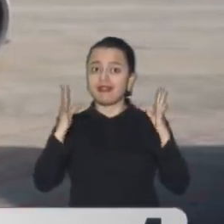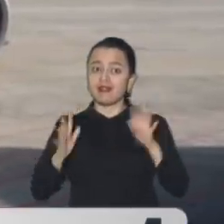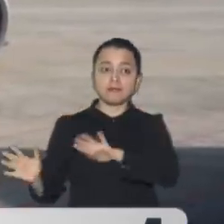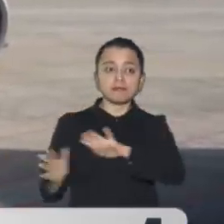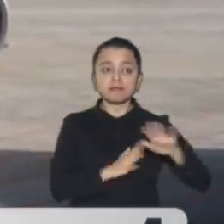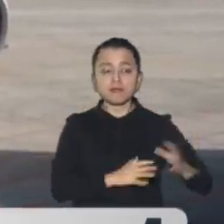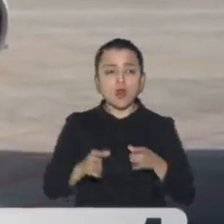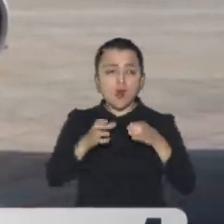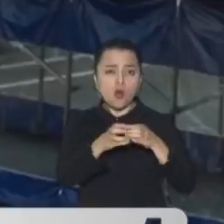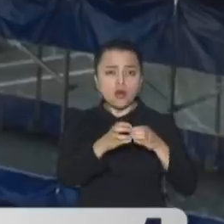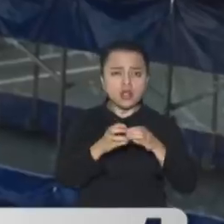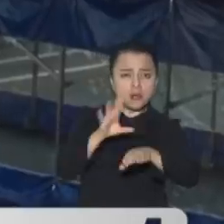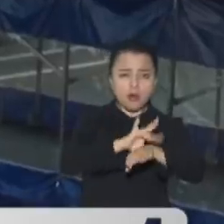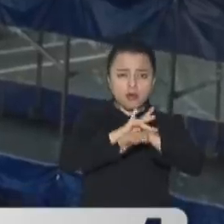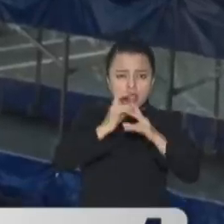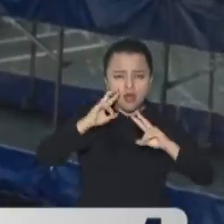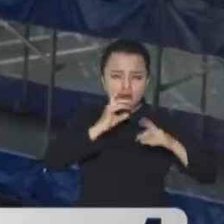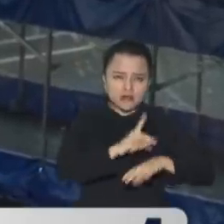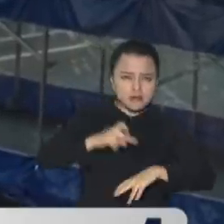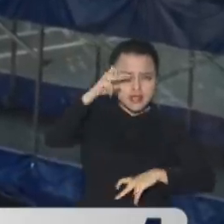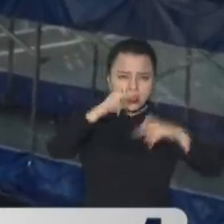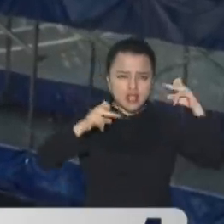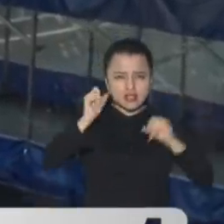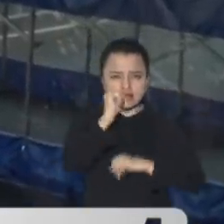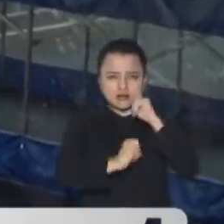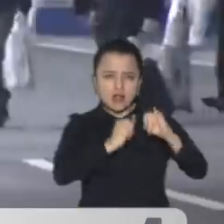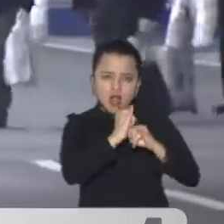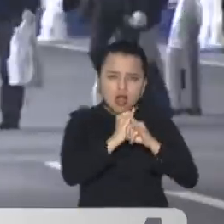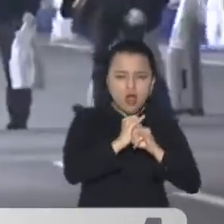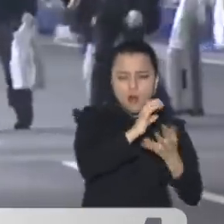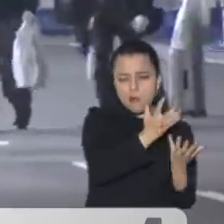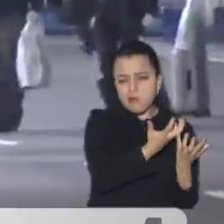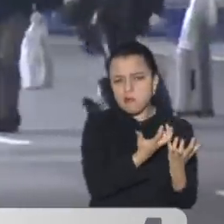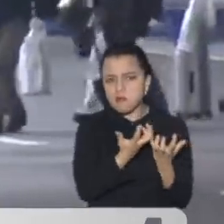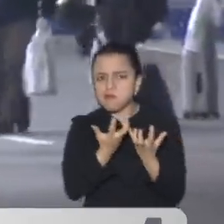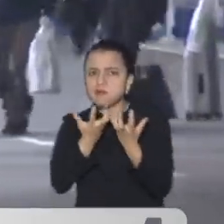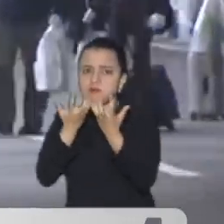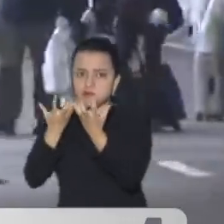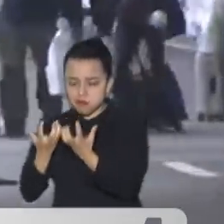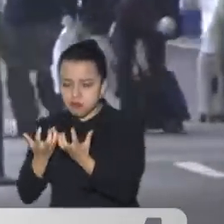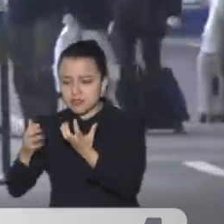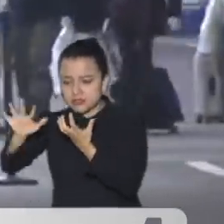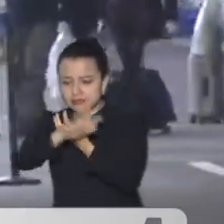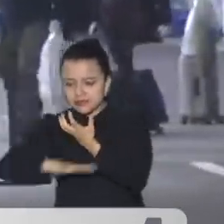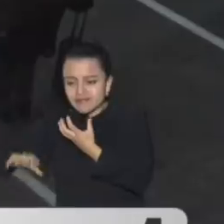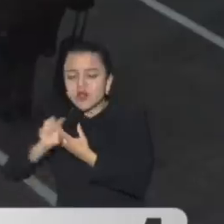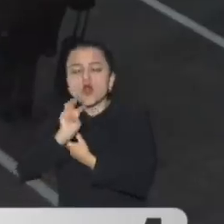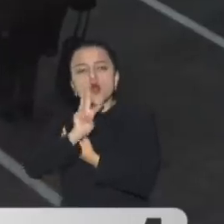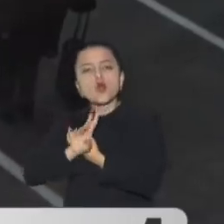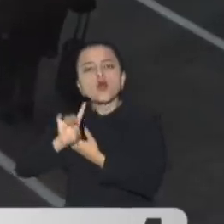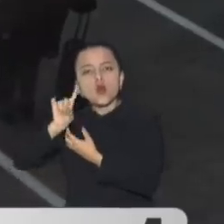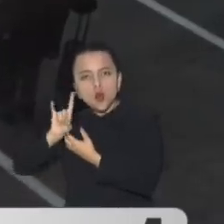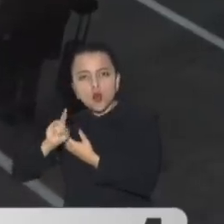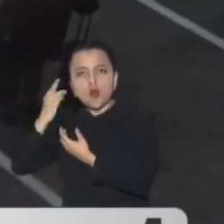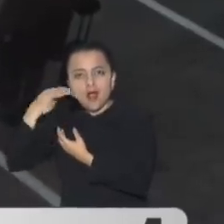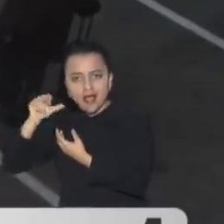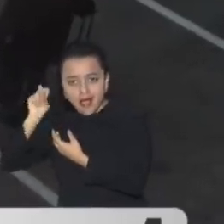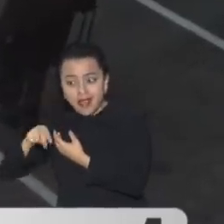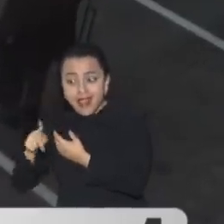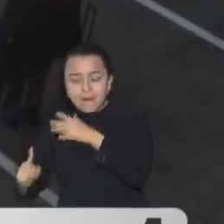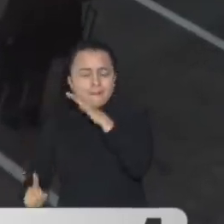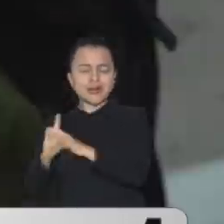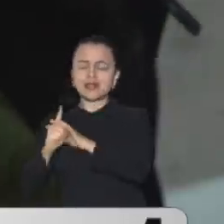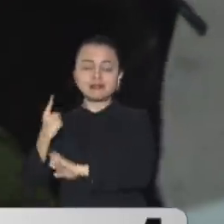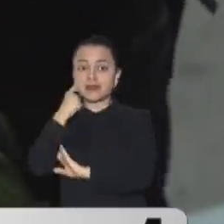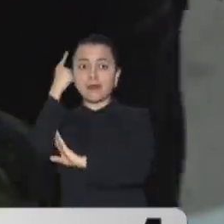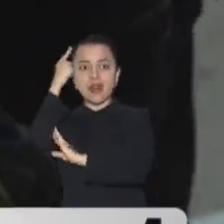Un equipo de especialistas internacionales dirigido por la Organización Mundial de la Salud llegó a la ciudad china de Wuhan, donde se detectó el primer